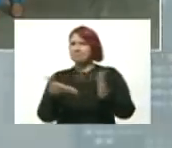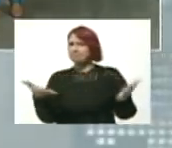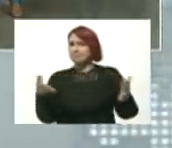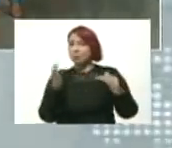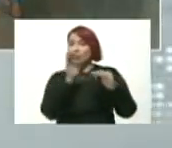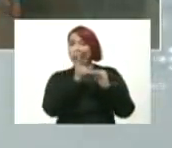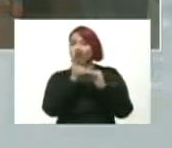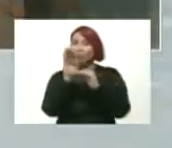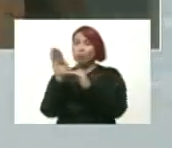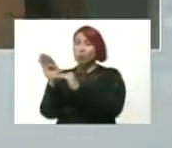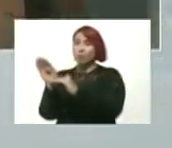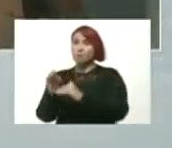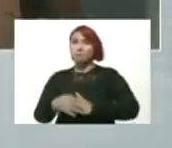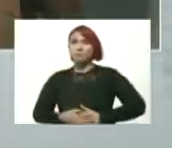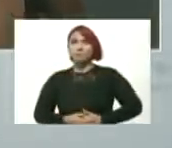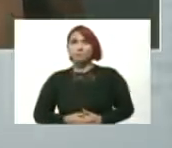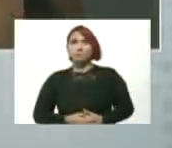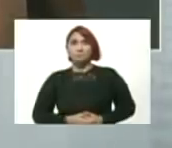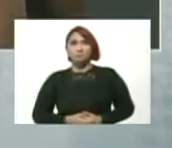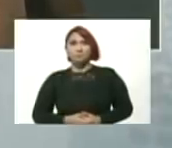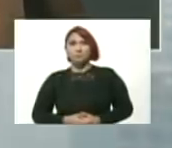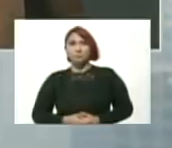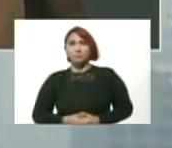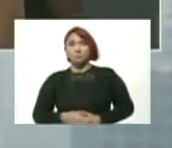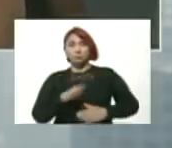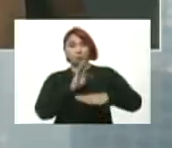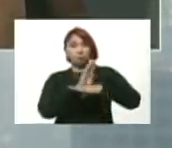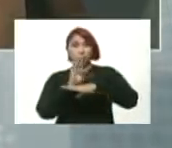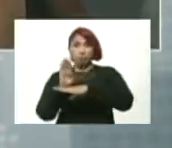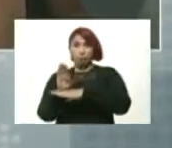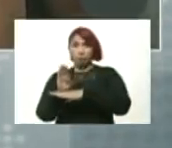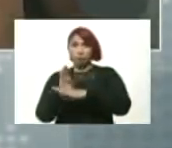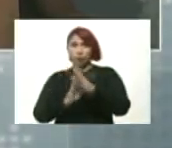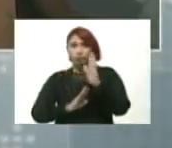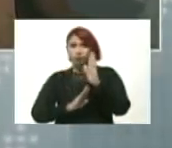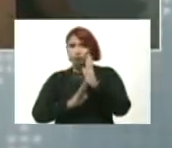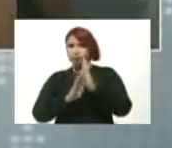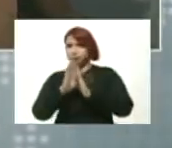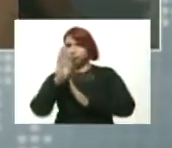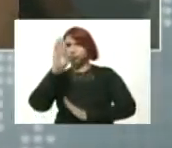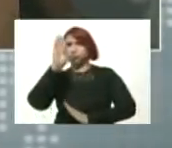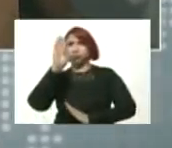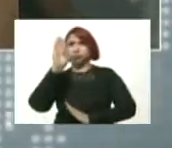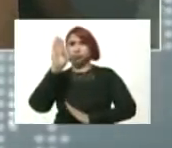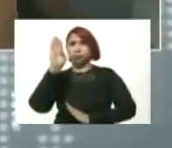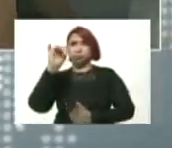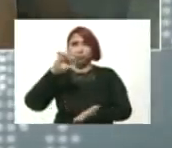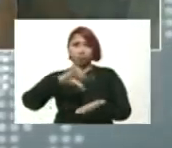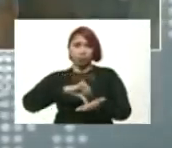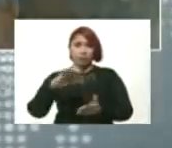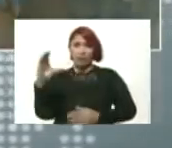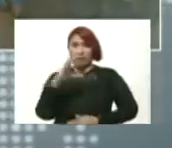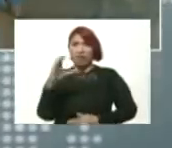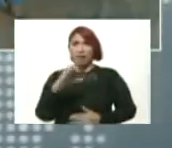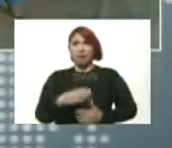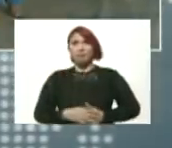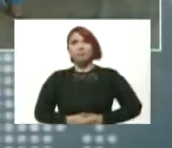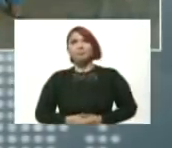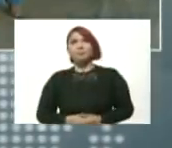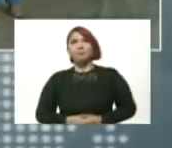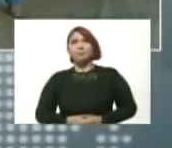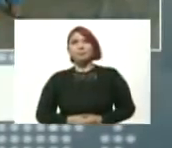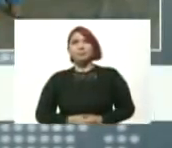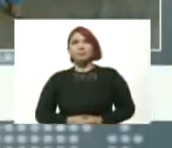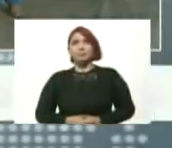cuidados ha habido un crecimiento en caracas fundamentalmente caracas